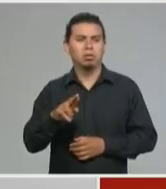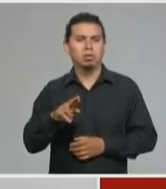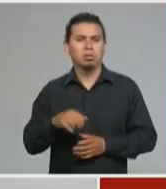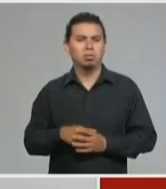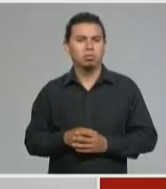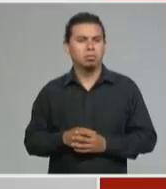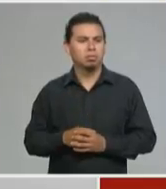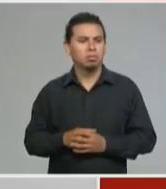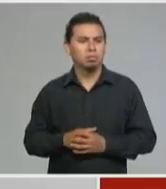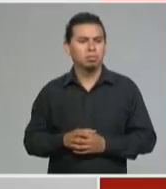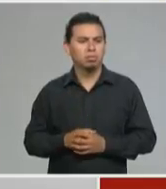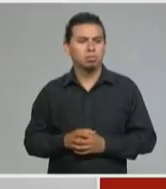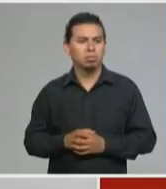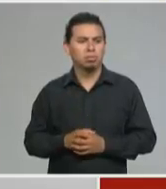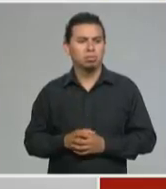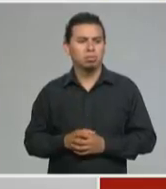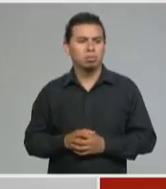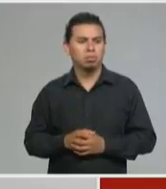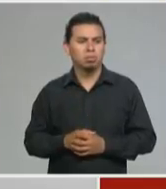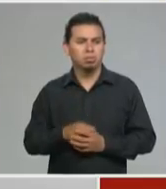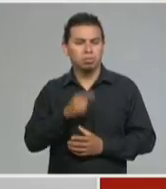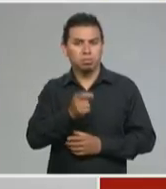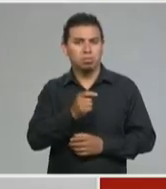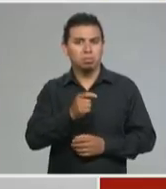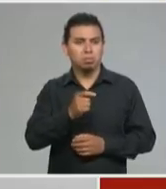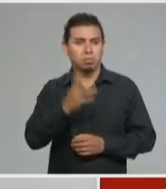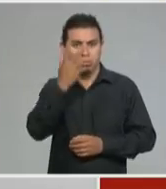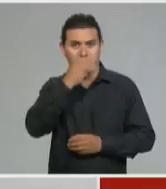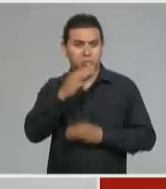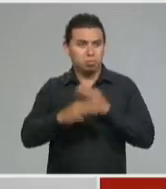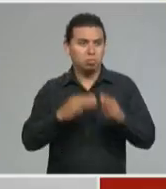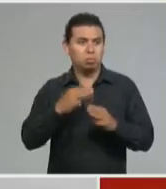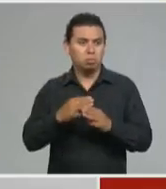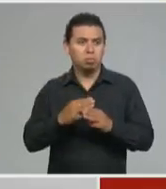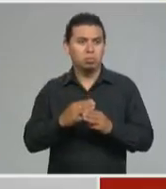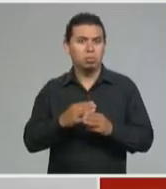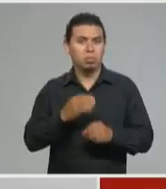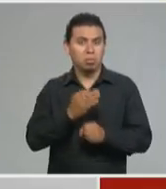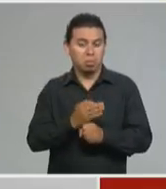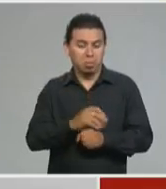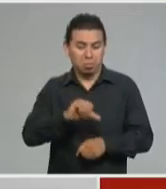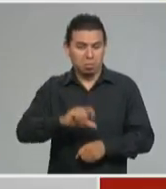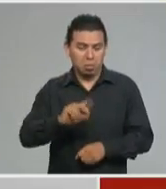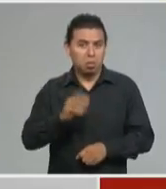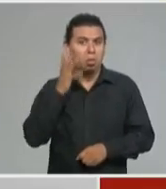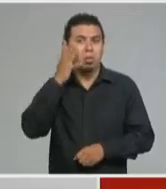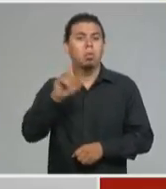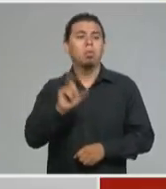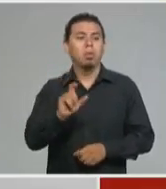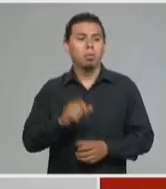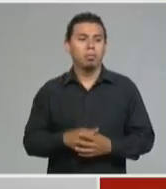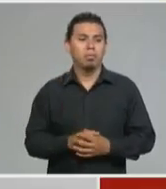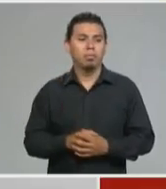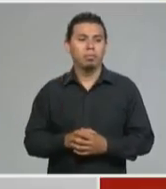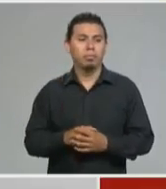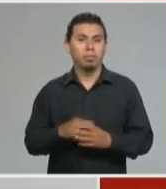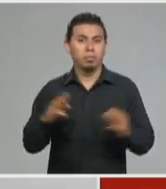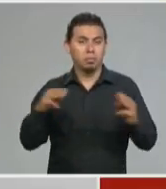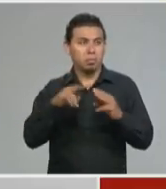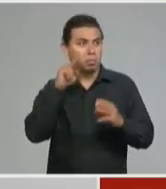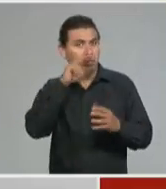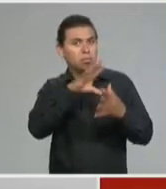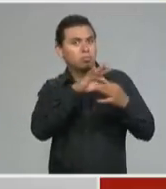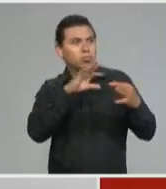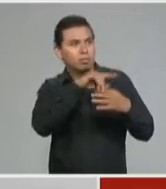dimensión. Si esta no es una de las maravillas del mundo, ¿cuál lo es? ¿Dónde hay en el mundo una montaña que nos cuente cosas